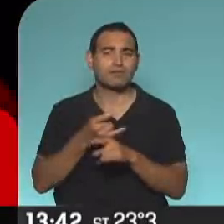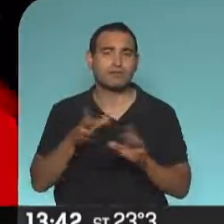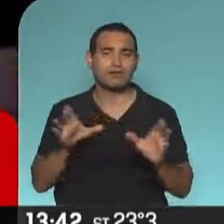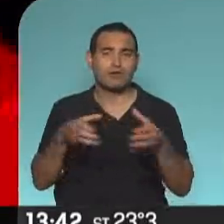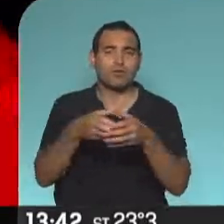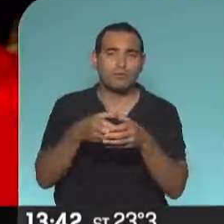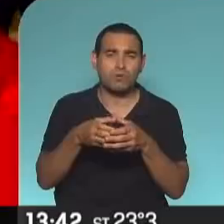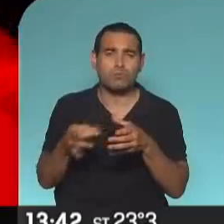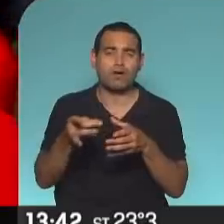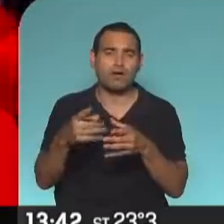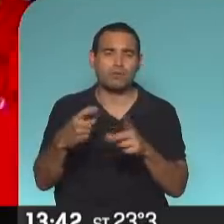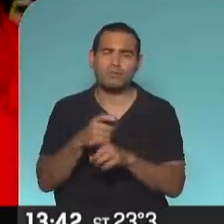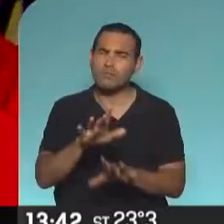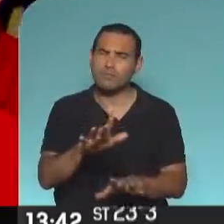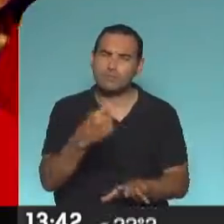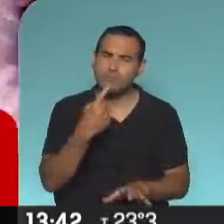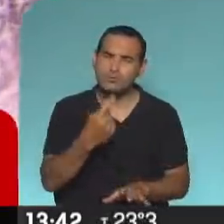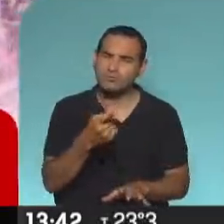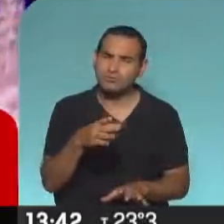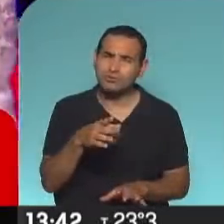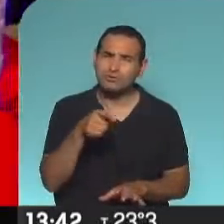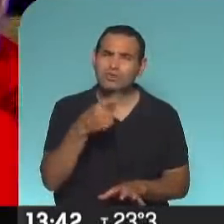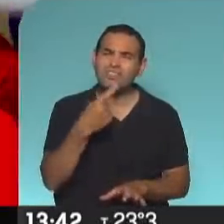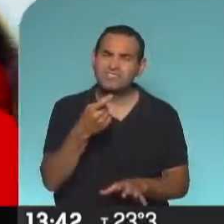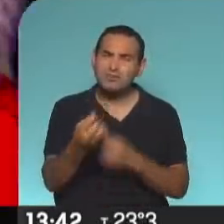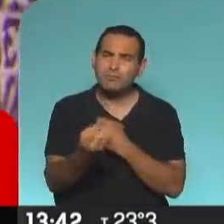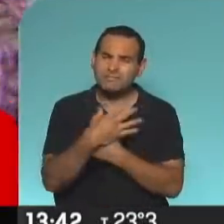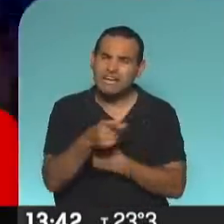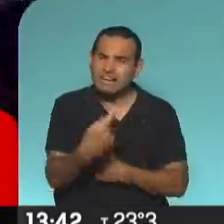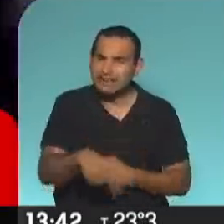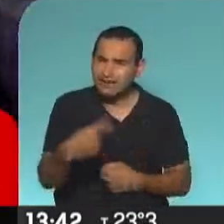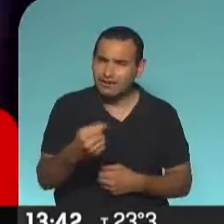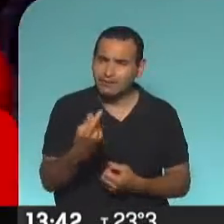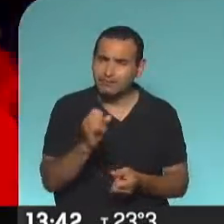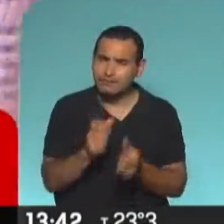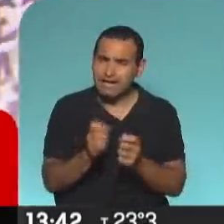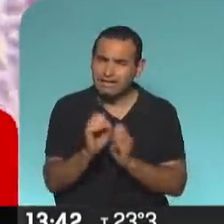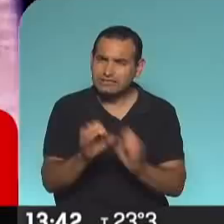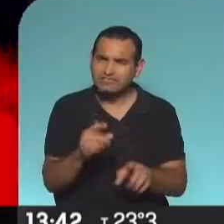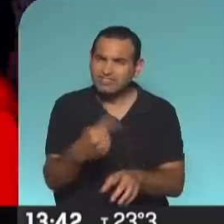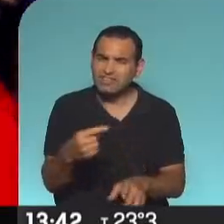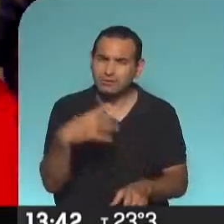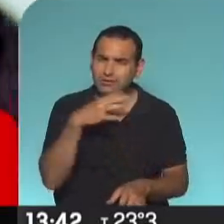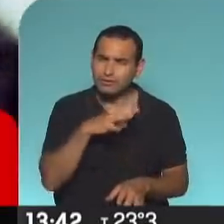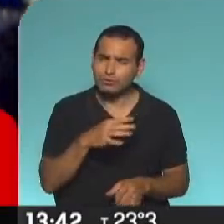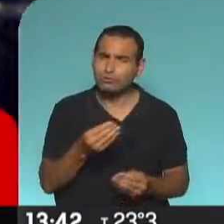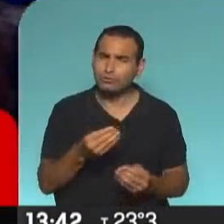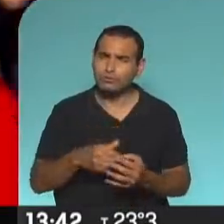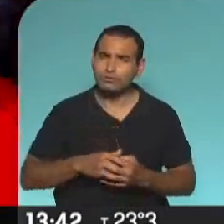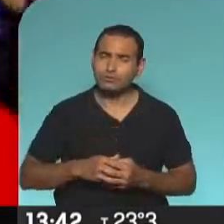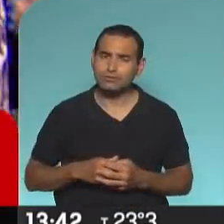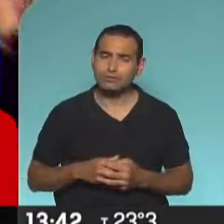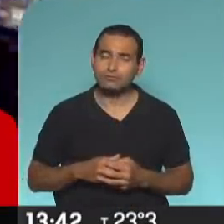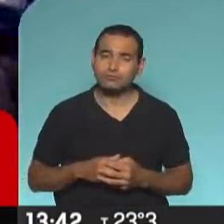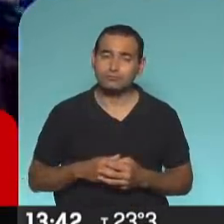eso. A ver, Pero, Pablo, ¿a qué te referís particularmente con los mensajes que recibiste o que viste? ¿Qué estás queriendo decir en particular?